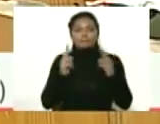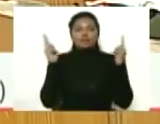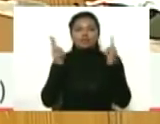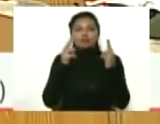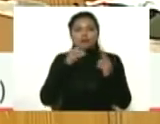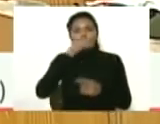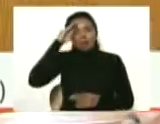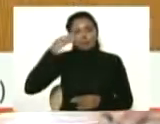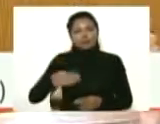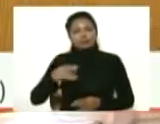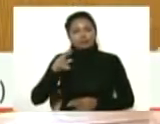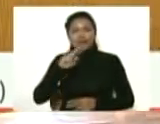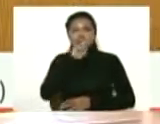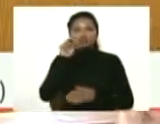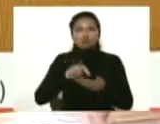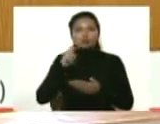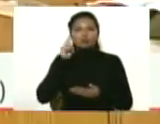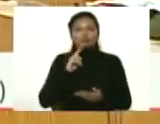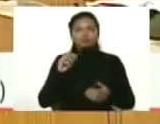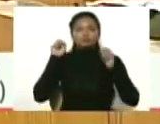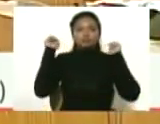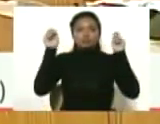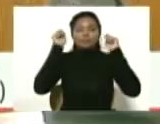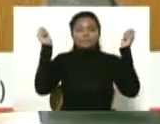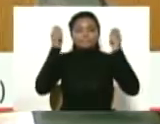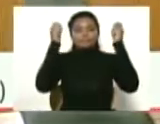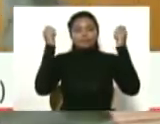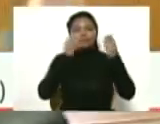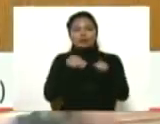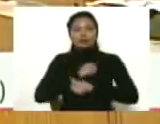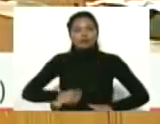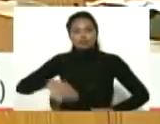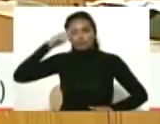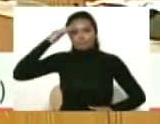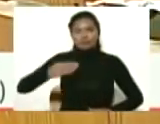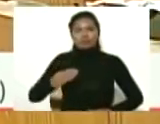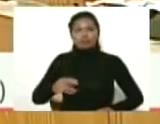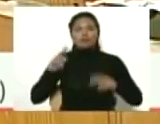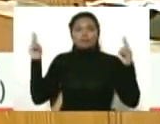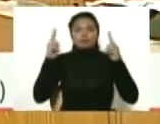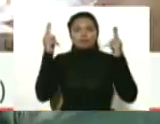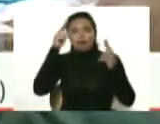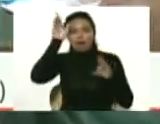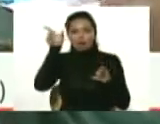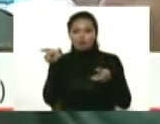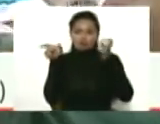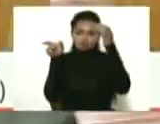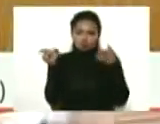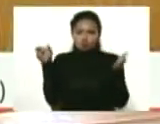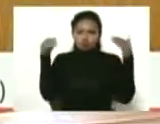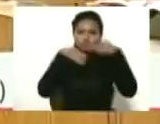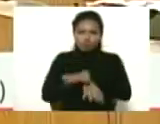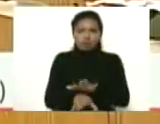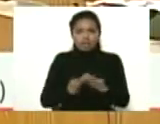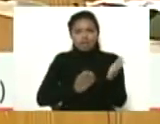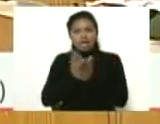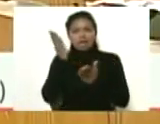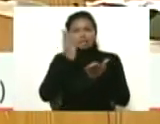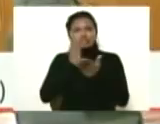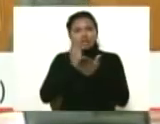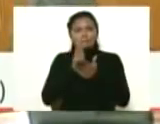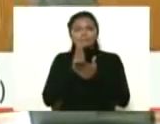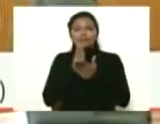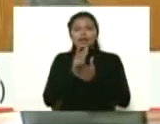Bolivariana! ¡Que viva la Fuerza Armada Nacional Bolivariana! ¡Que viva la Unión Cívico-Militar! ¡Leales